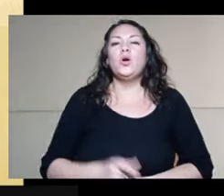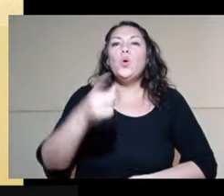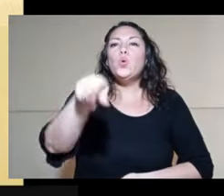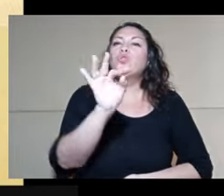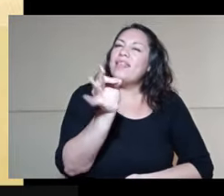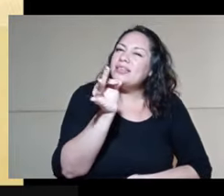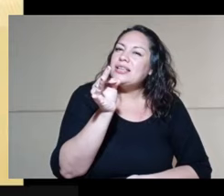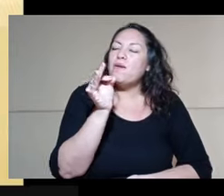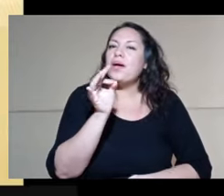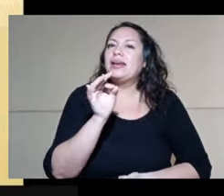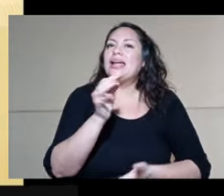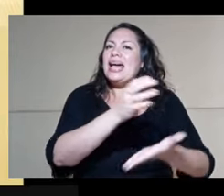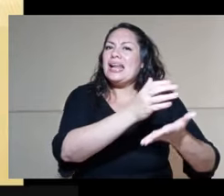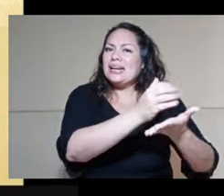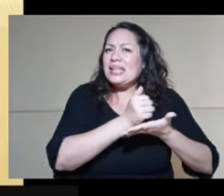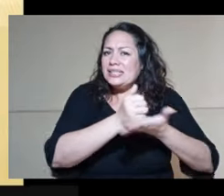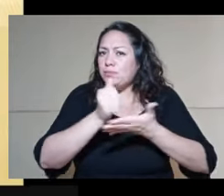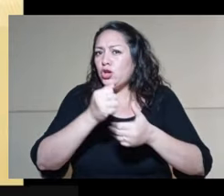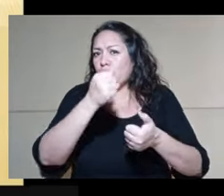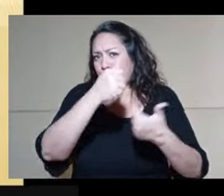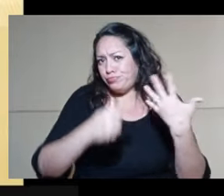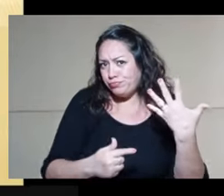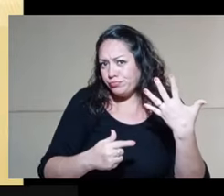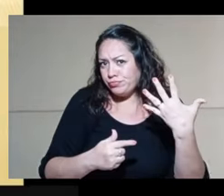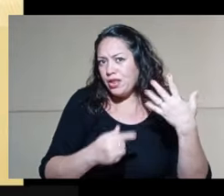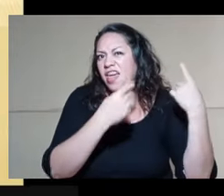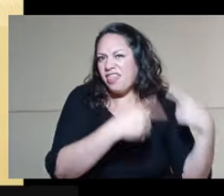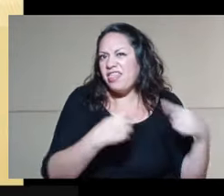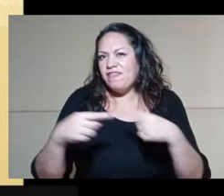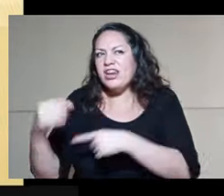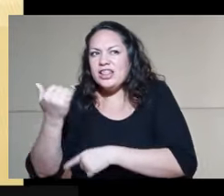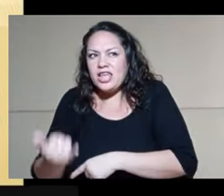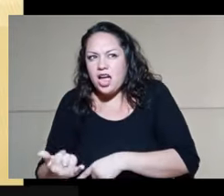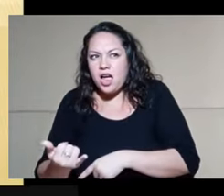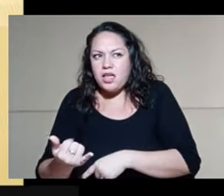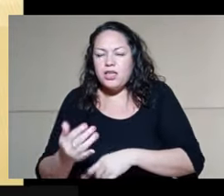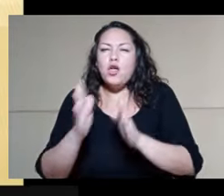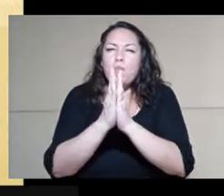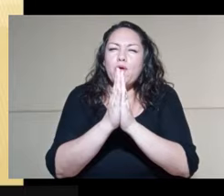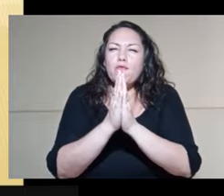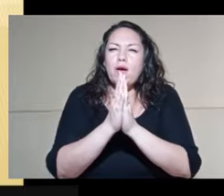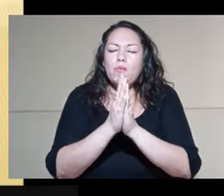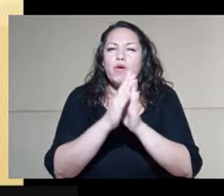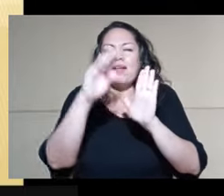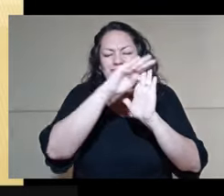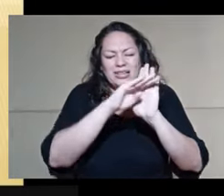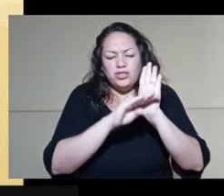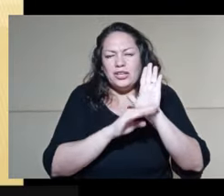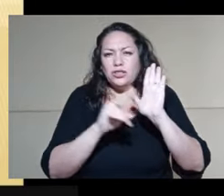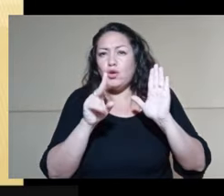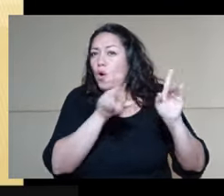que saber es que hay distintos tipos de receptores, ¿no es cierto? No, les estoy hablando, pero no